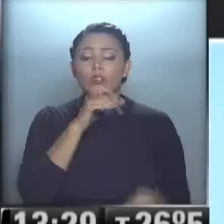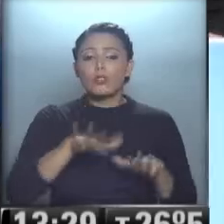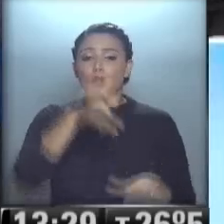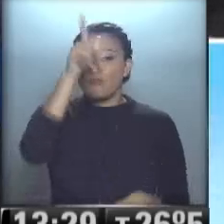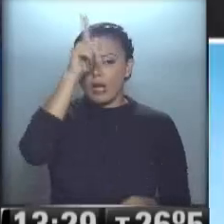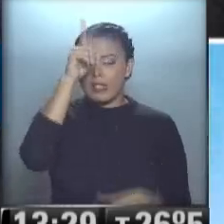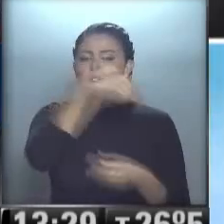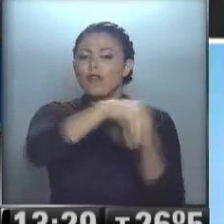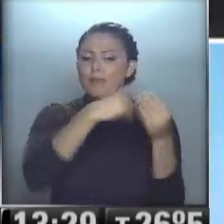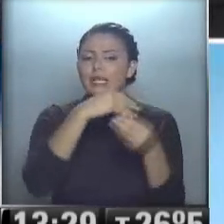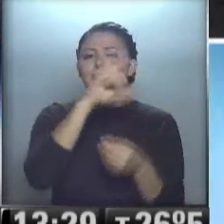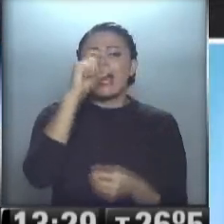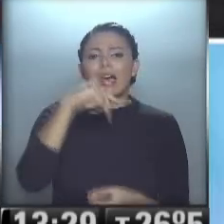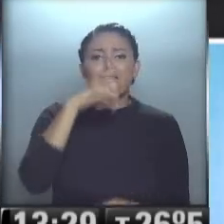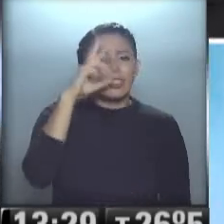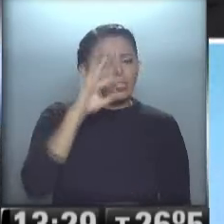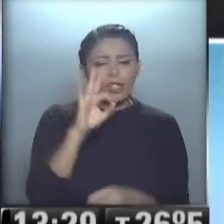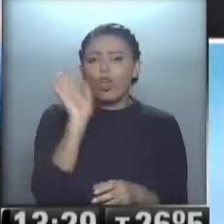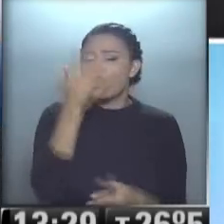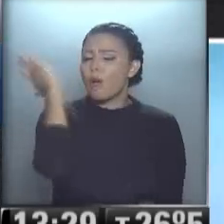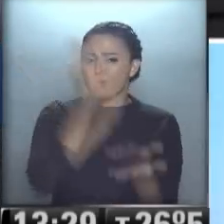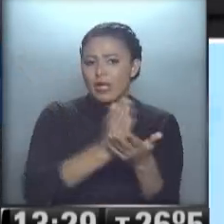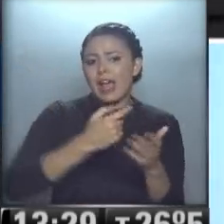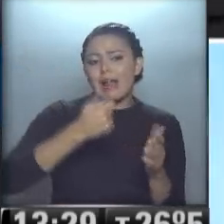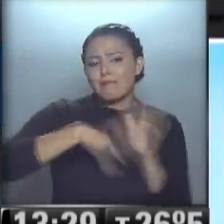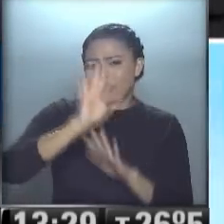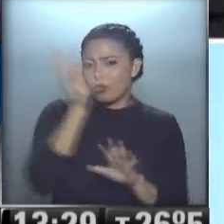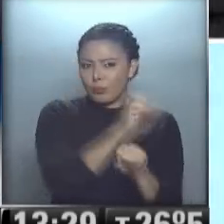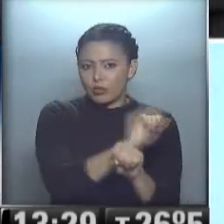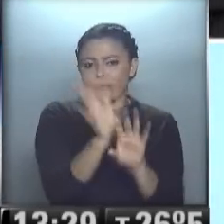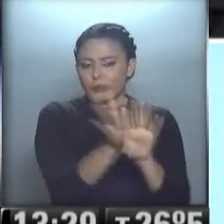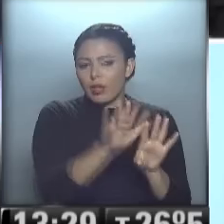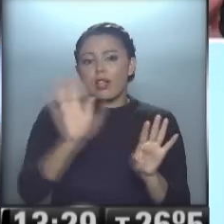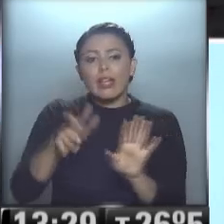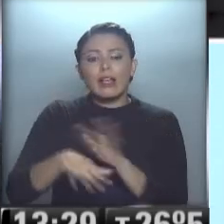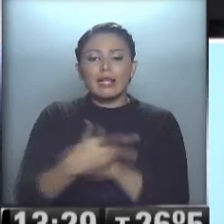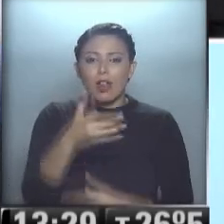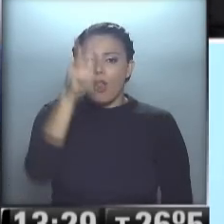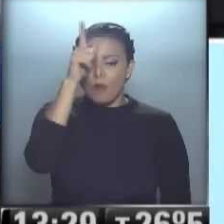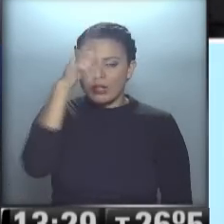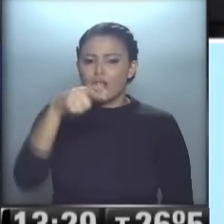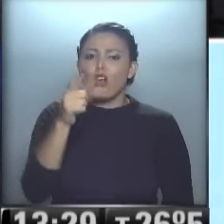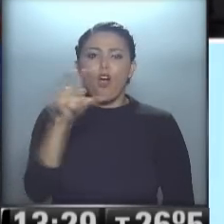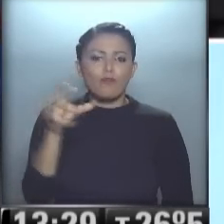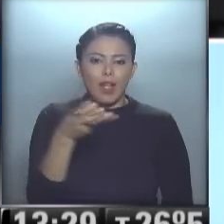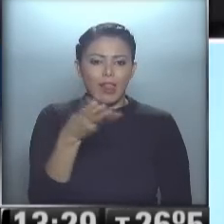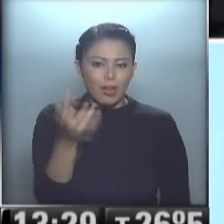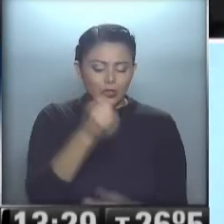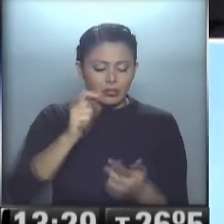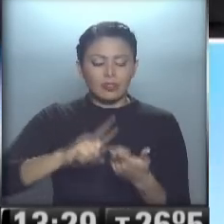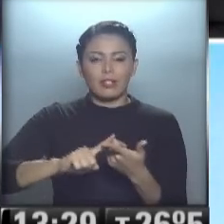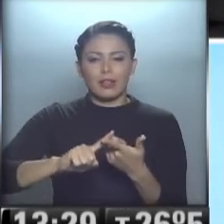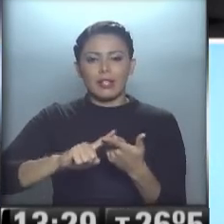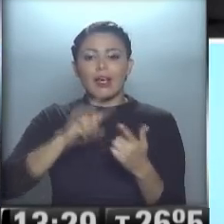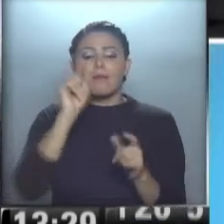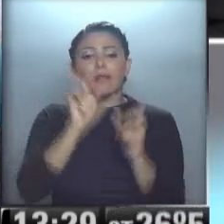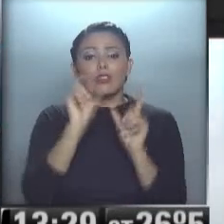saquemos a la familia cantero que es numerosa y que está toda procesada casi todo dos presos en el caso de la policía bueno conseguían balas liberaban